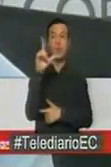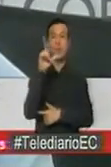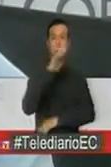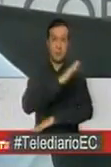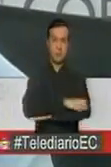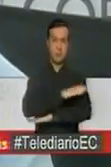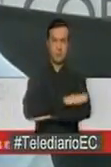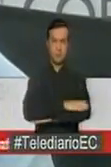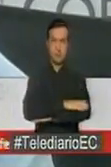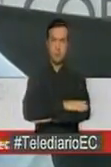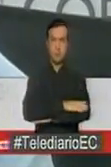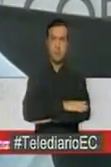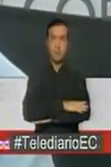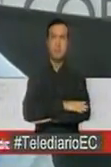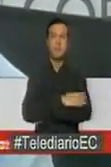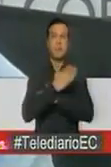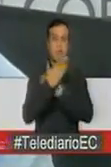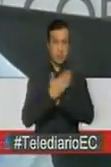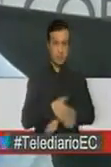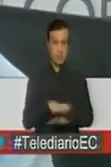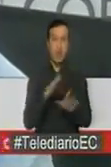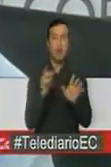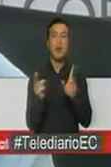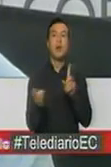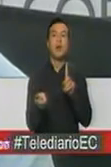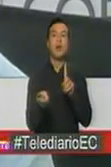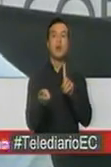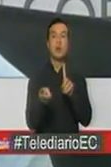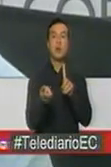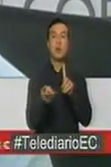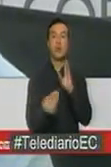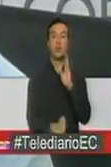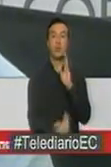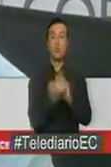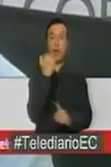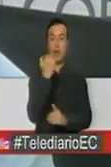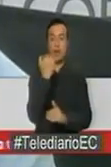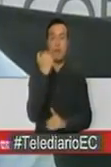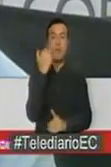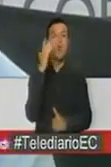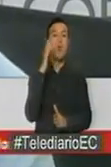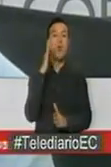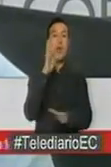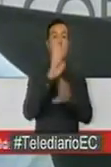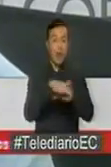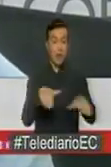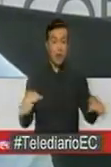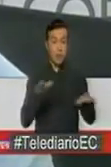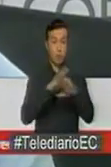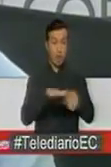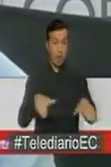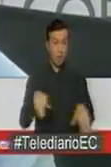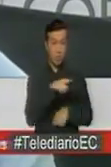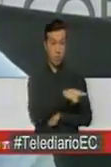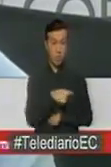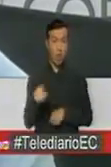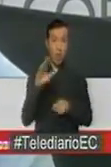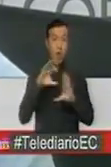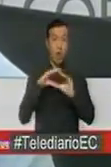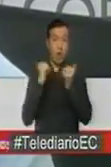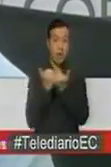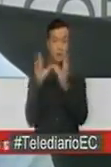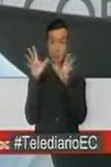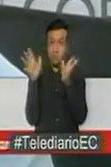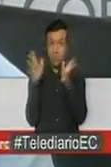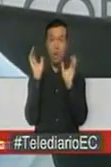plataforma Microsoft Office 365, que nos permitirá tener educación virtual, crear las aulas virtuales y que todo el sistema